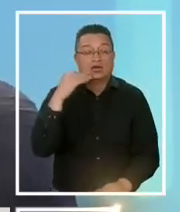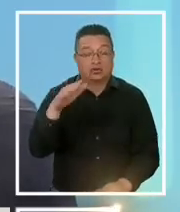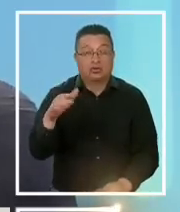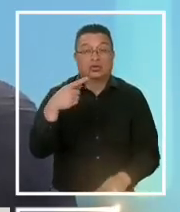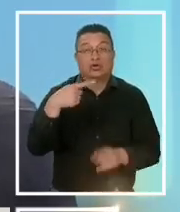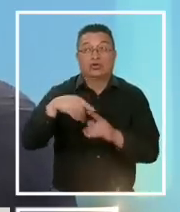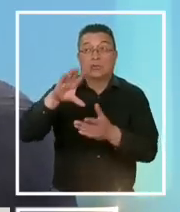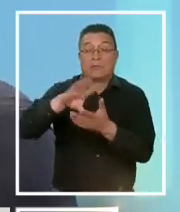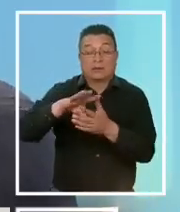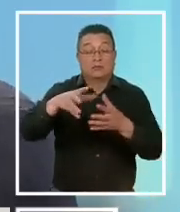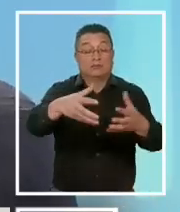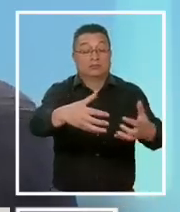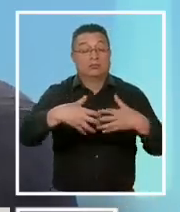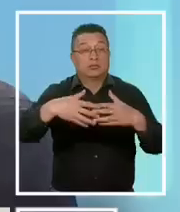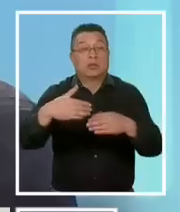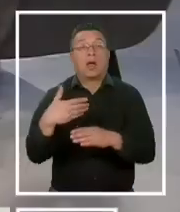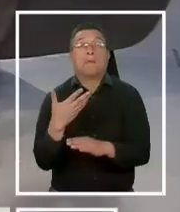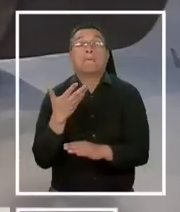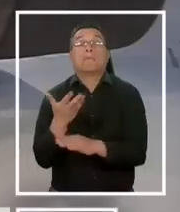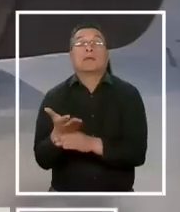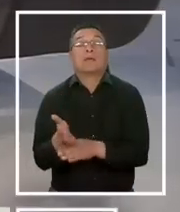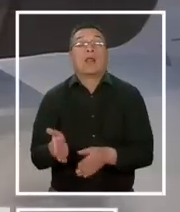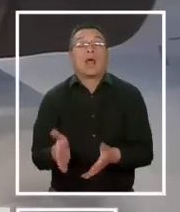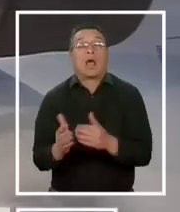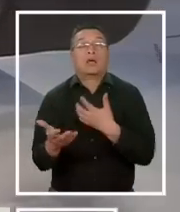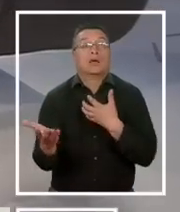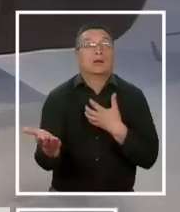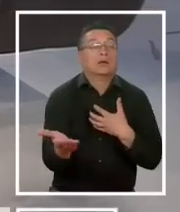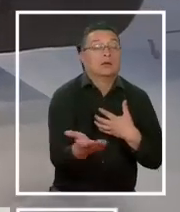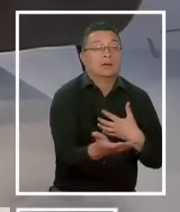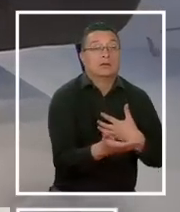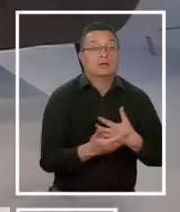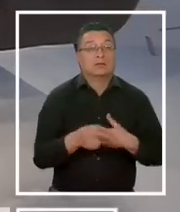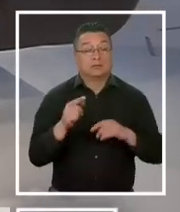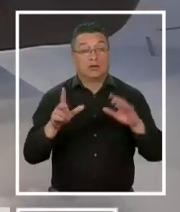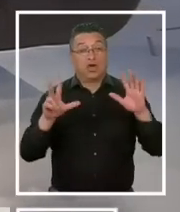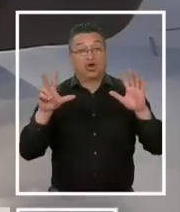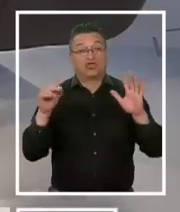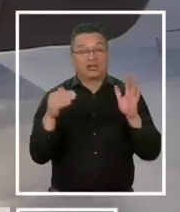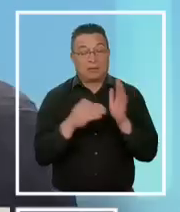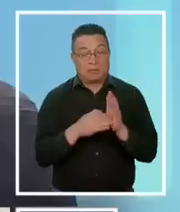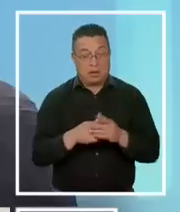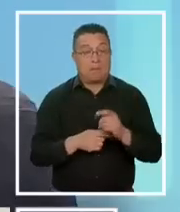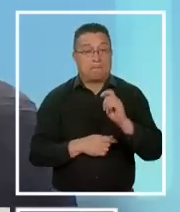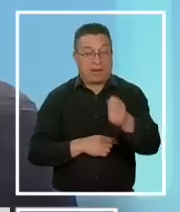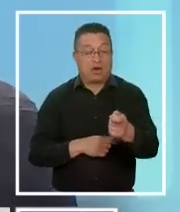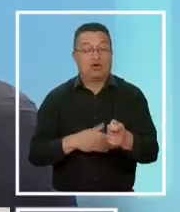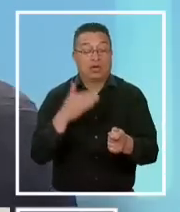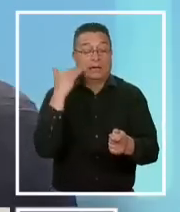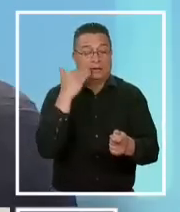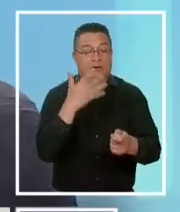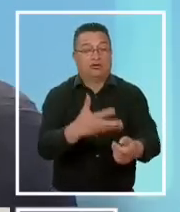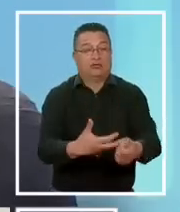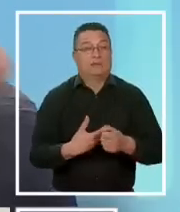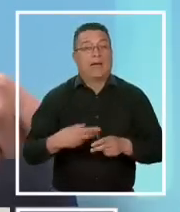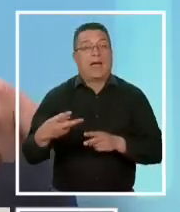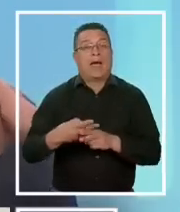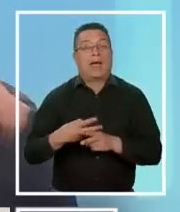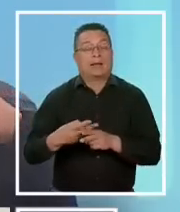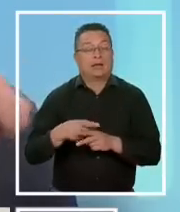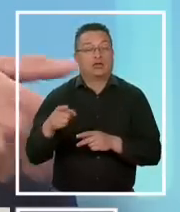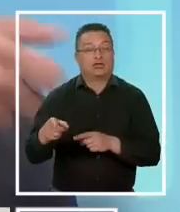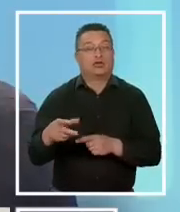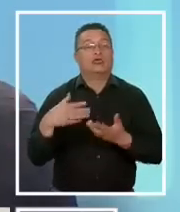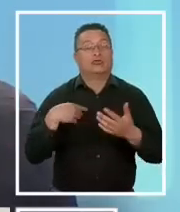familias migrantes para mendigar por las calles decía que está ochenta mil pesos pagan algunas personas a